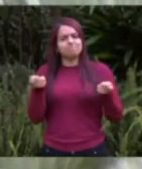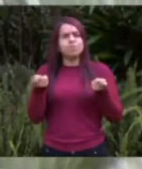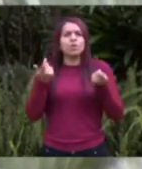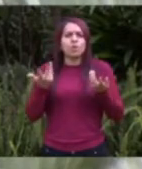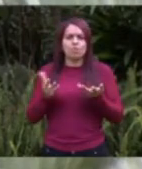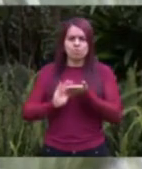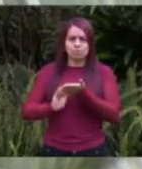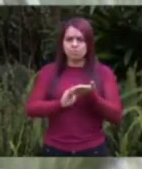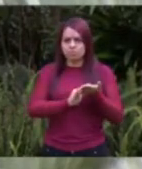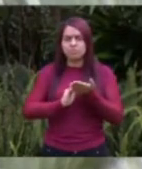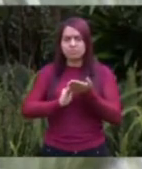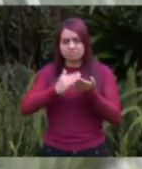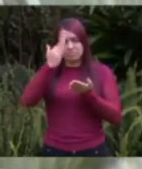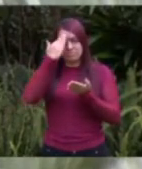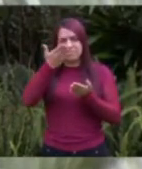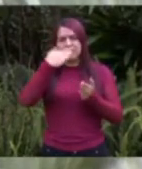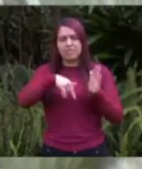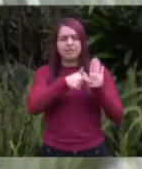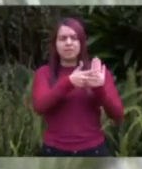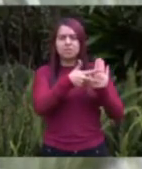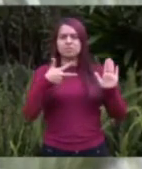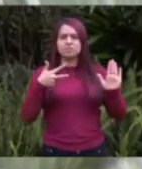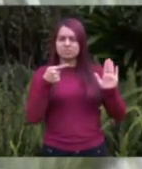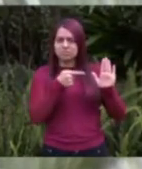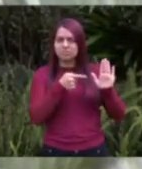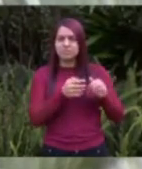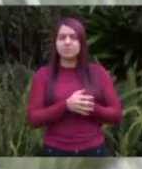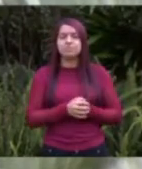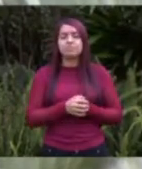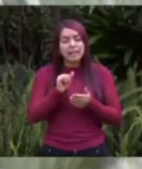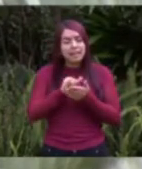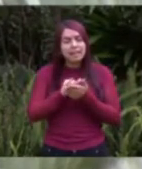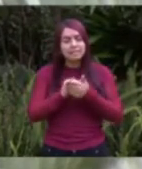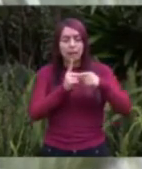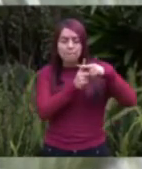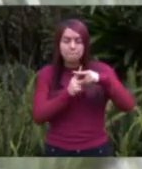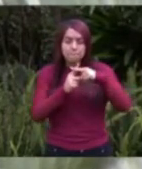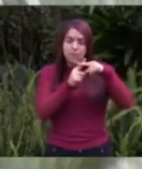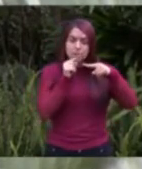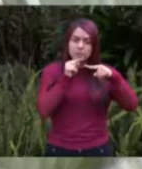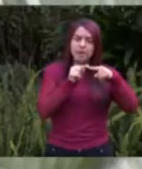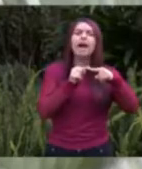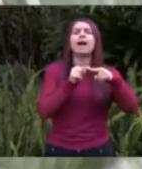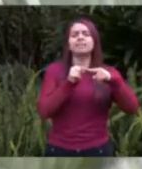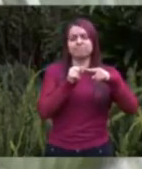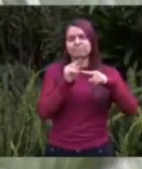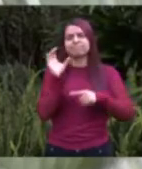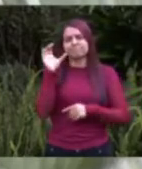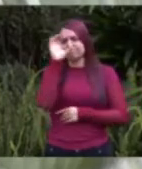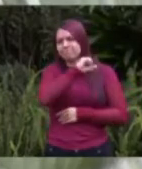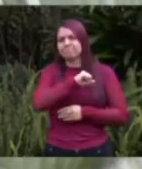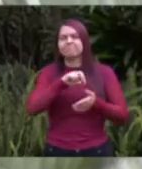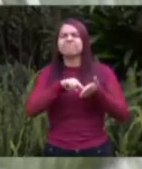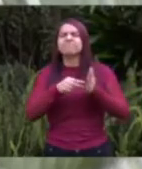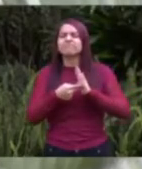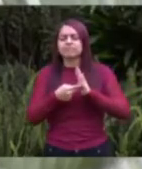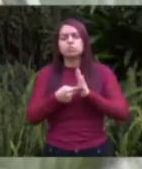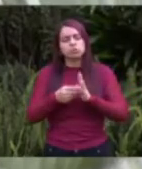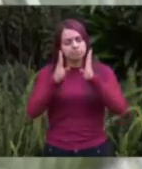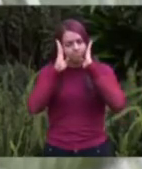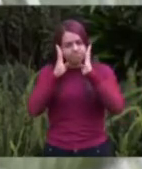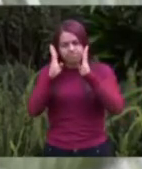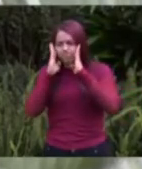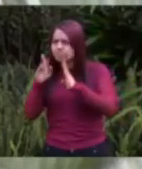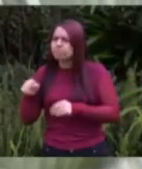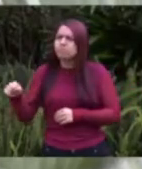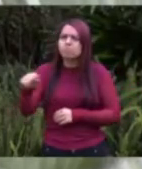de los postulados de nuestra Constitución. Y aquí digo que la Procuraduría General de la Nación, una vez más, estará atenta a que las voces